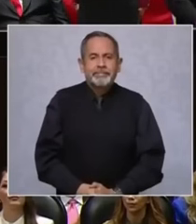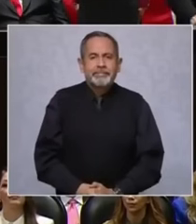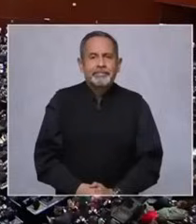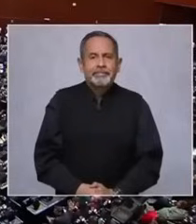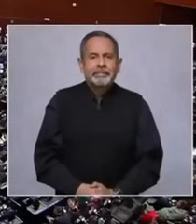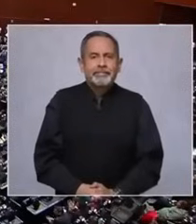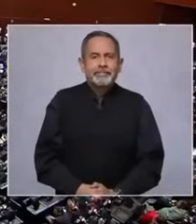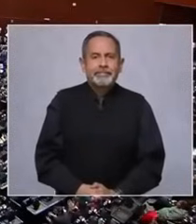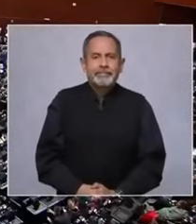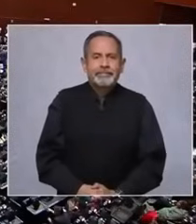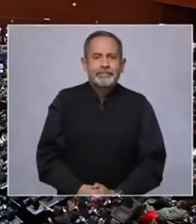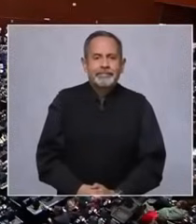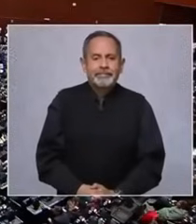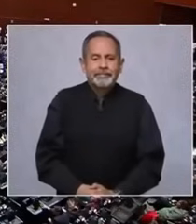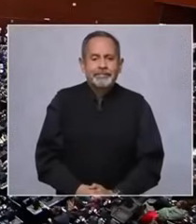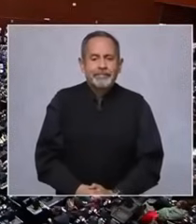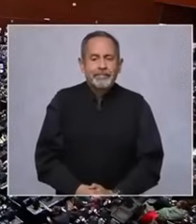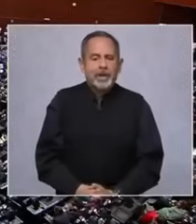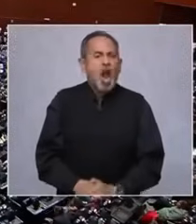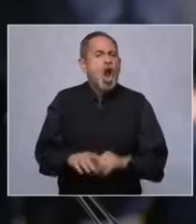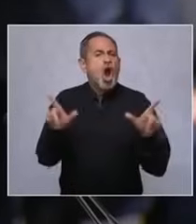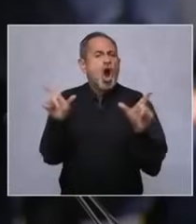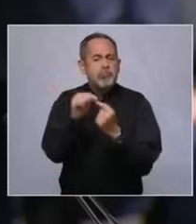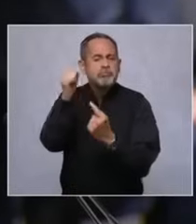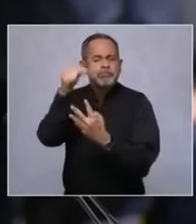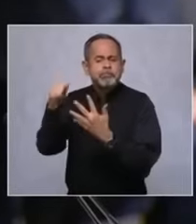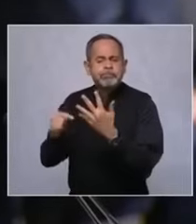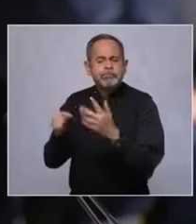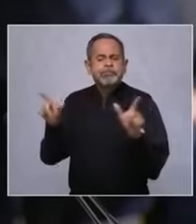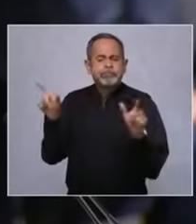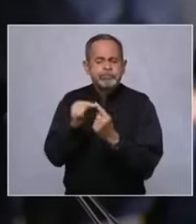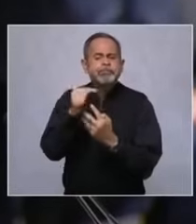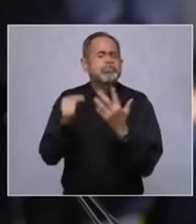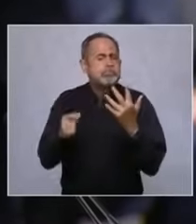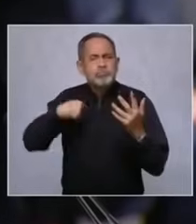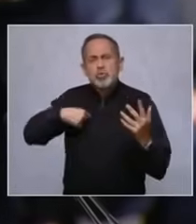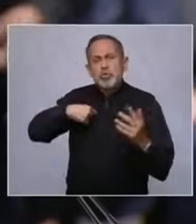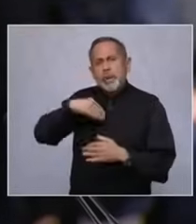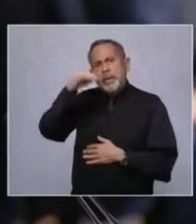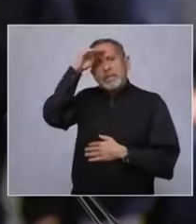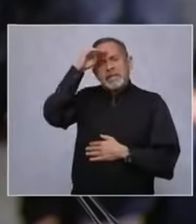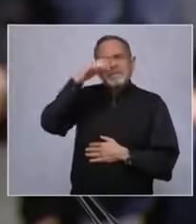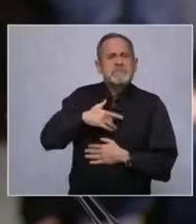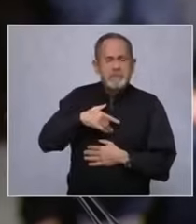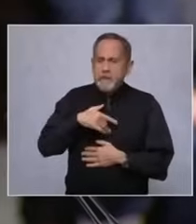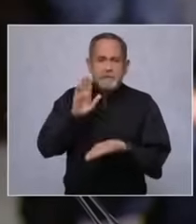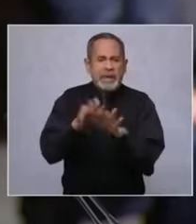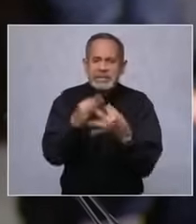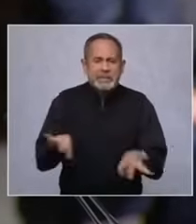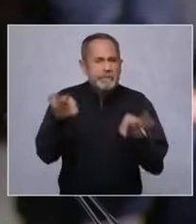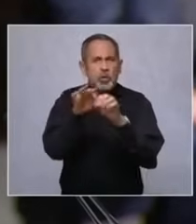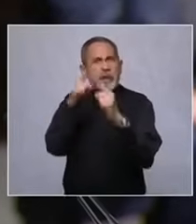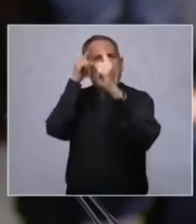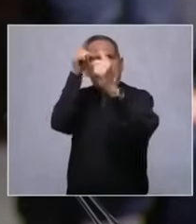más. Sí, en 6 años ha logrado todo esto. Tú te puedes imaginar en lo que se viene. Sus principales